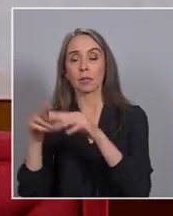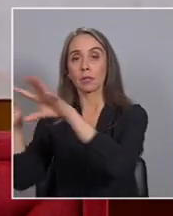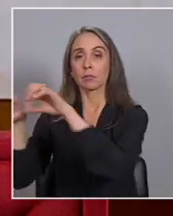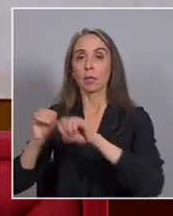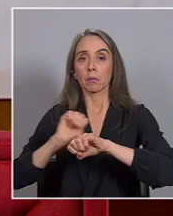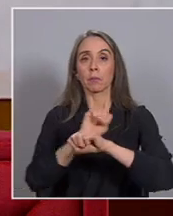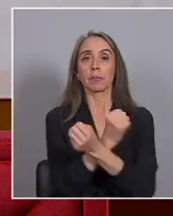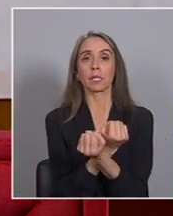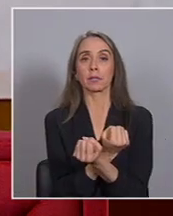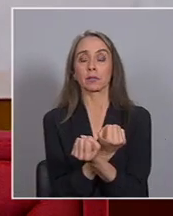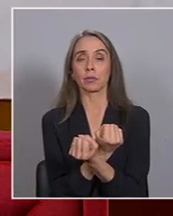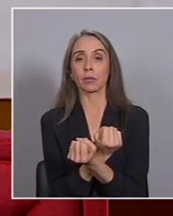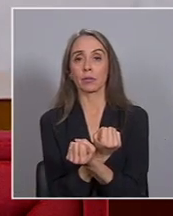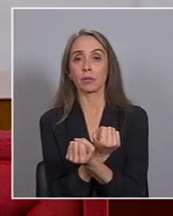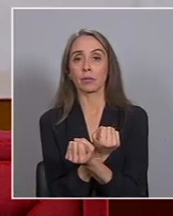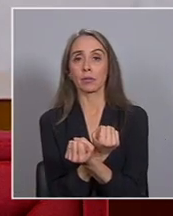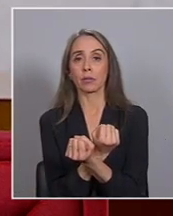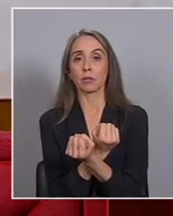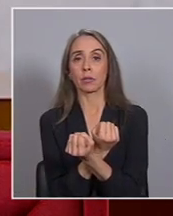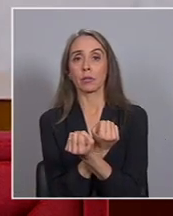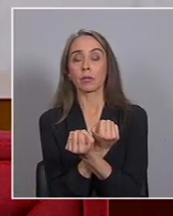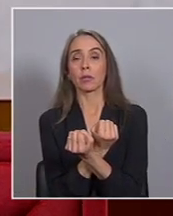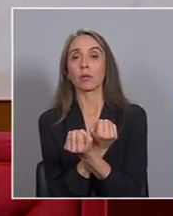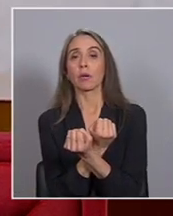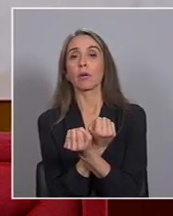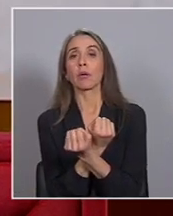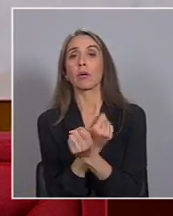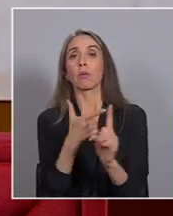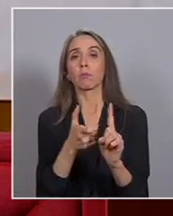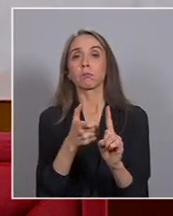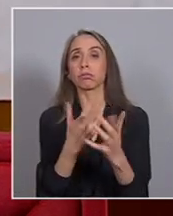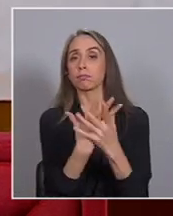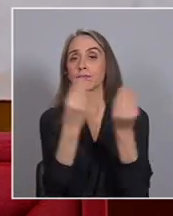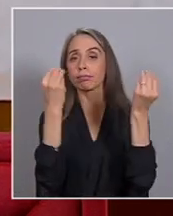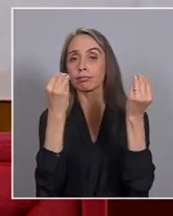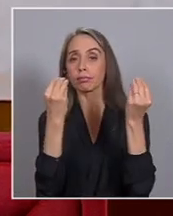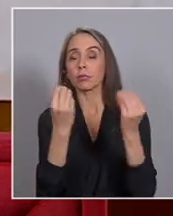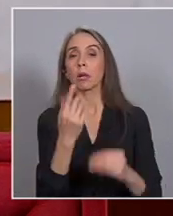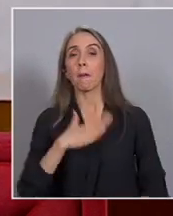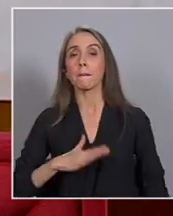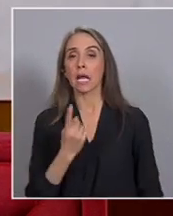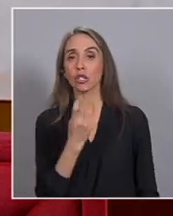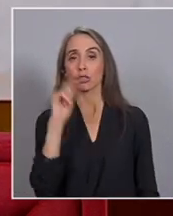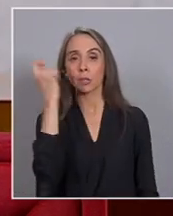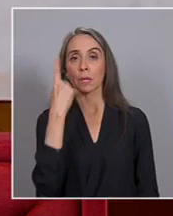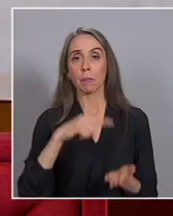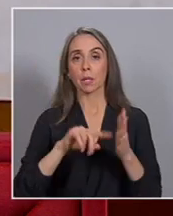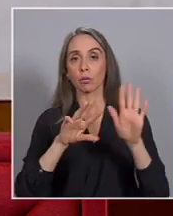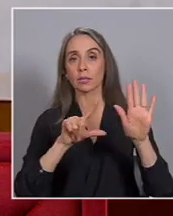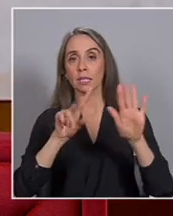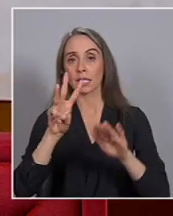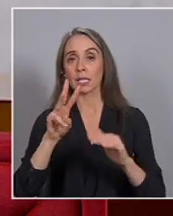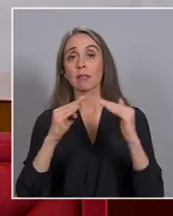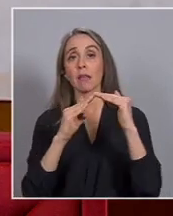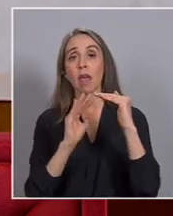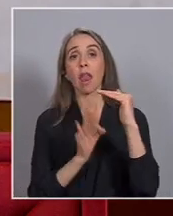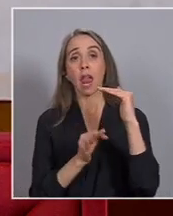apresado y hecho desaparecer aquel martes 11 de septiembre de 1973 en La